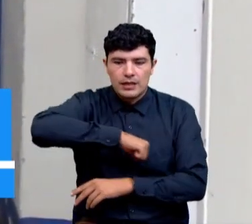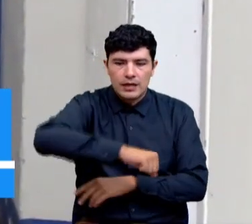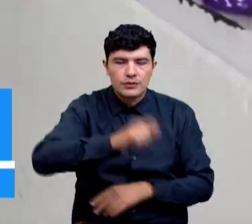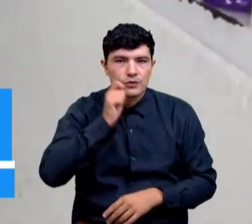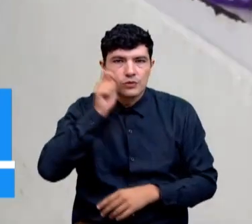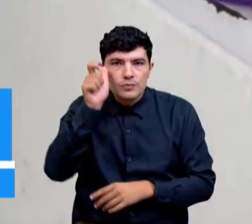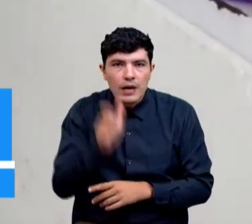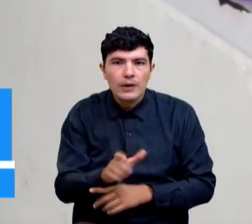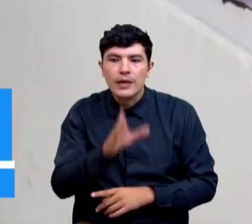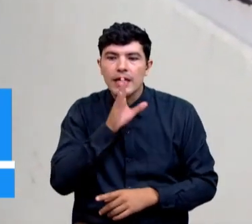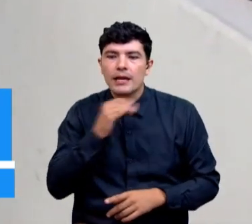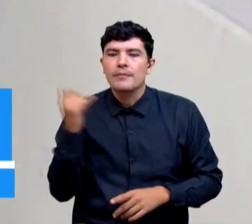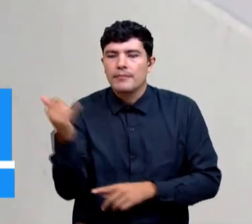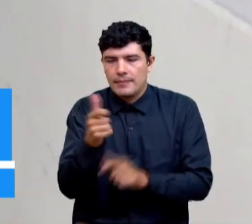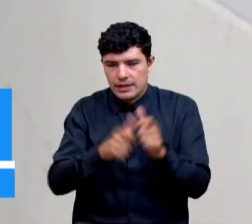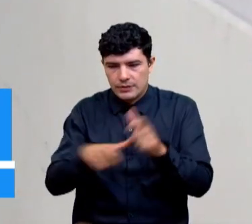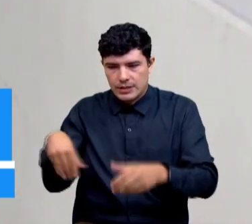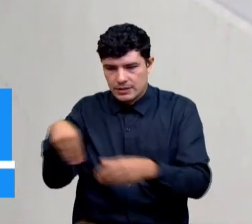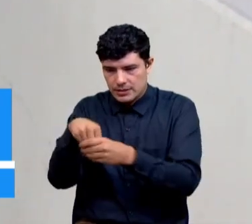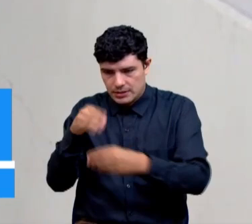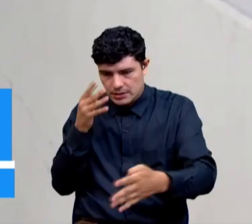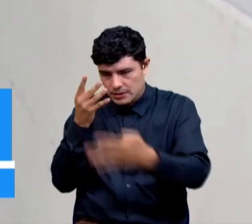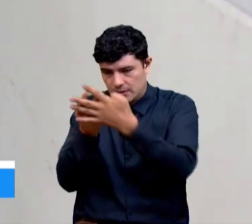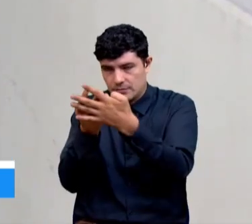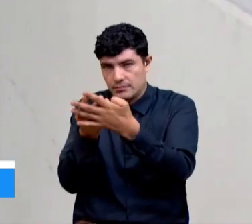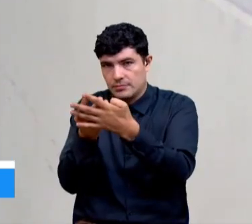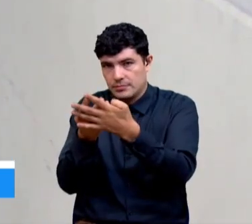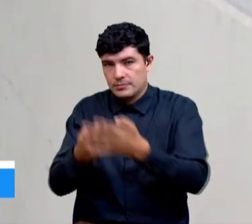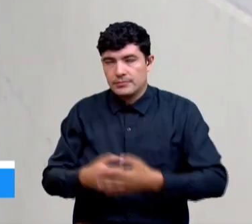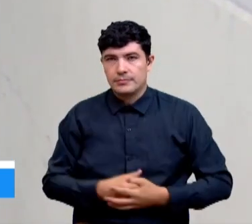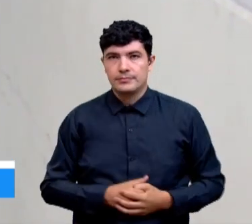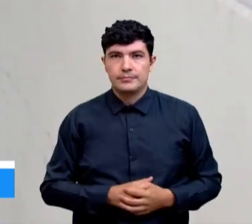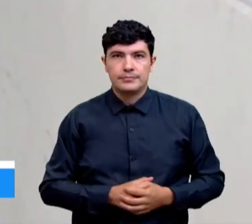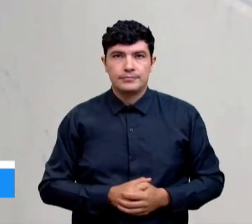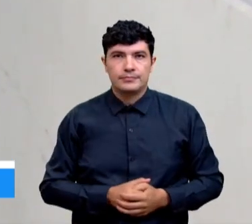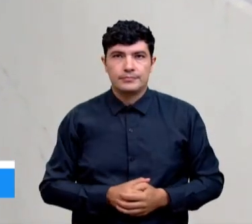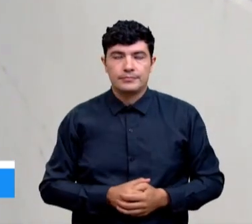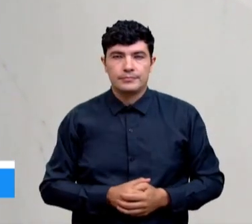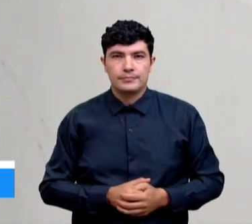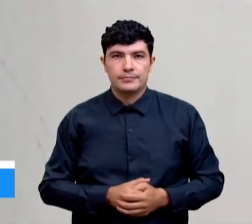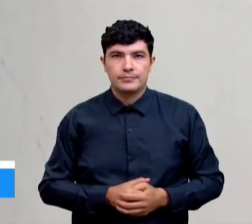aquellas personas que por uno u otro motivo están inmersas en algún delito.